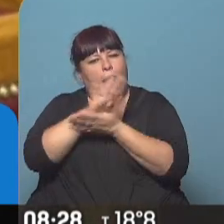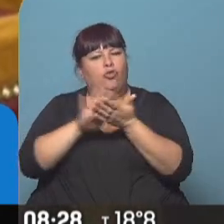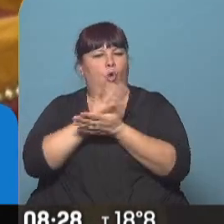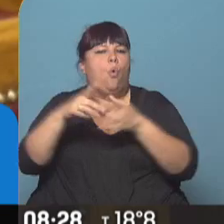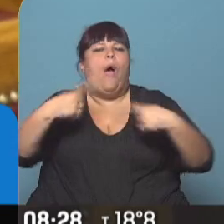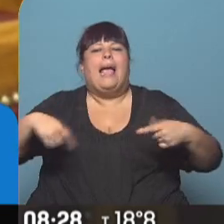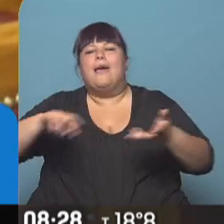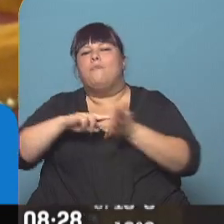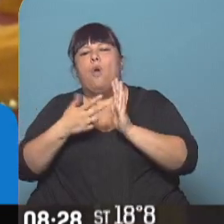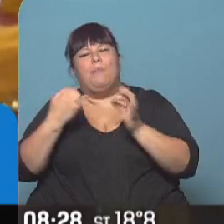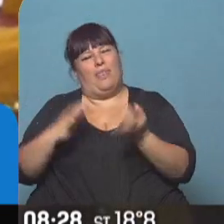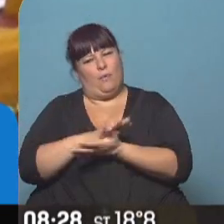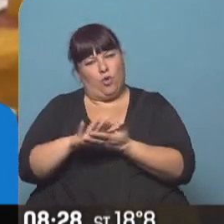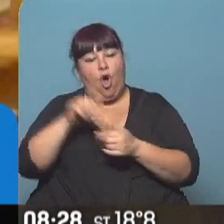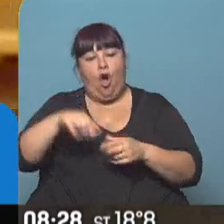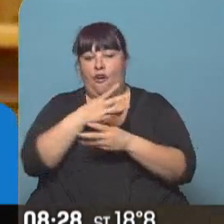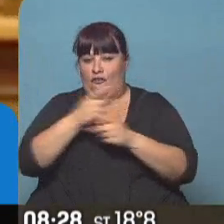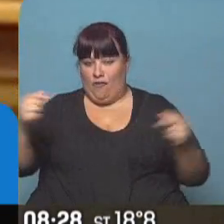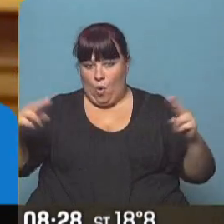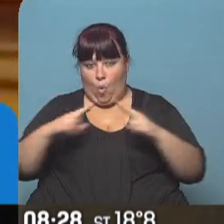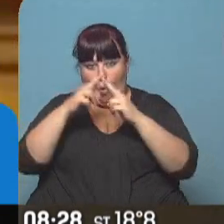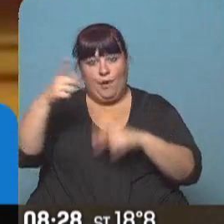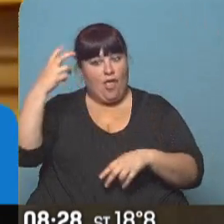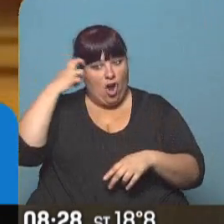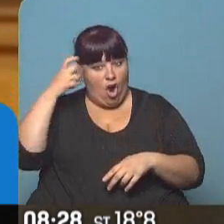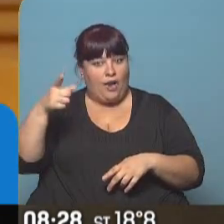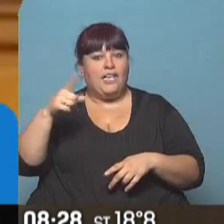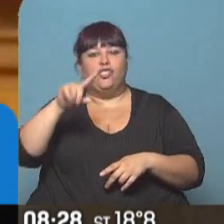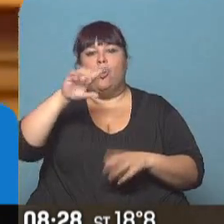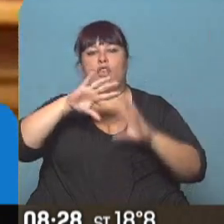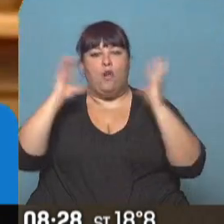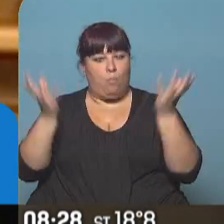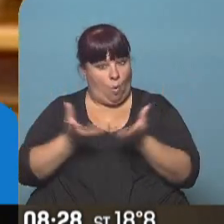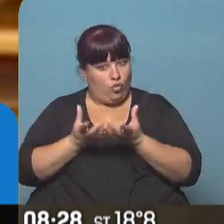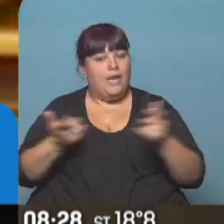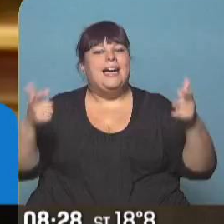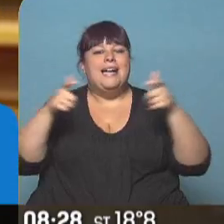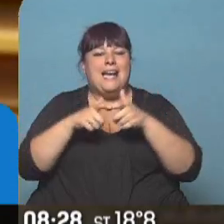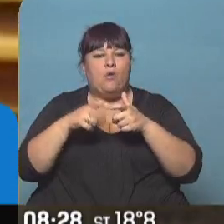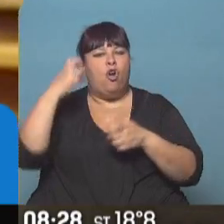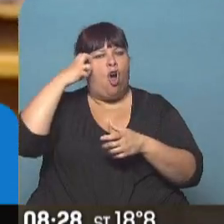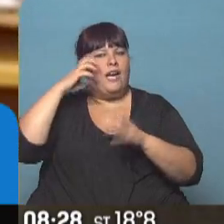solucionar cualquier conflicto. Hoy finaliza la cumbre de parlamentarios a nivel mundial, reunión